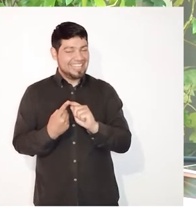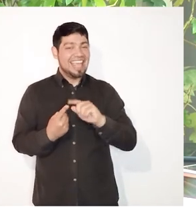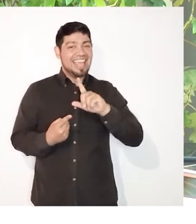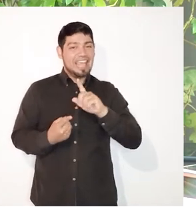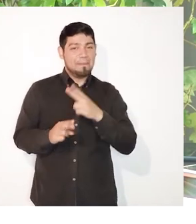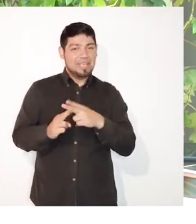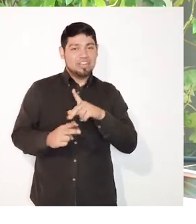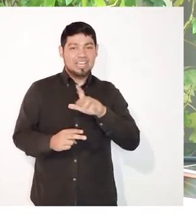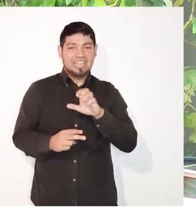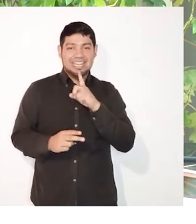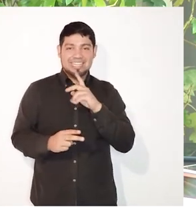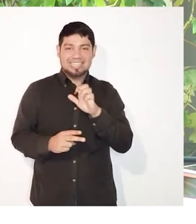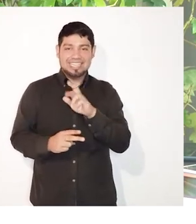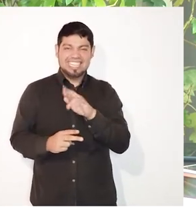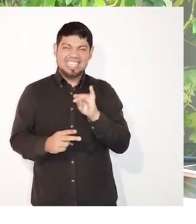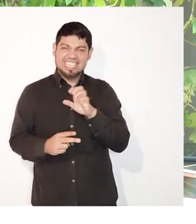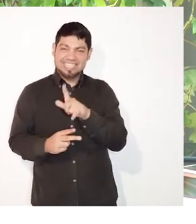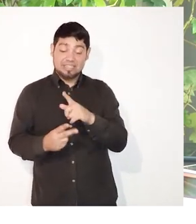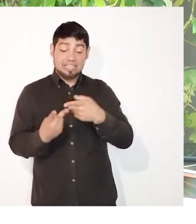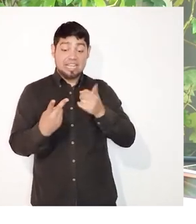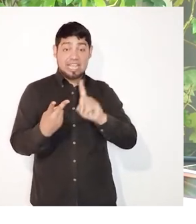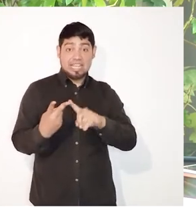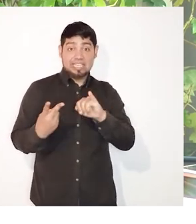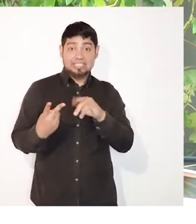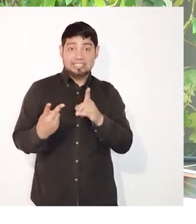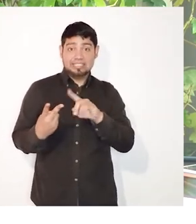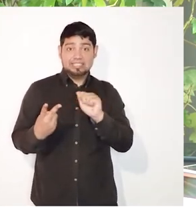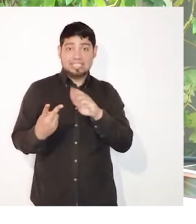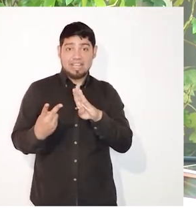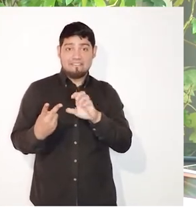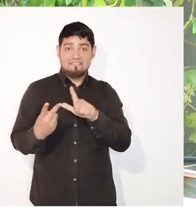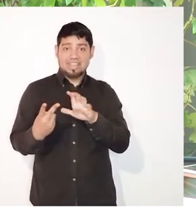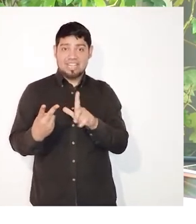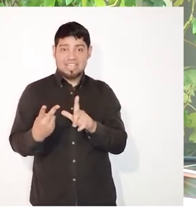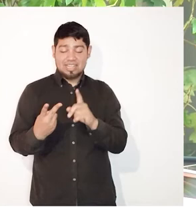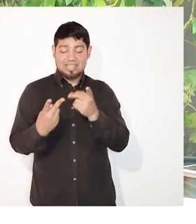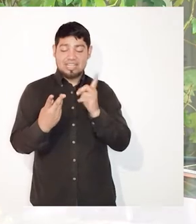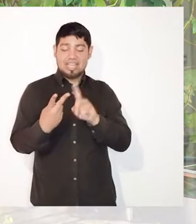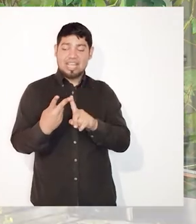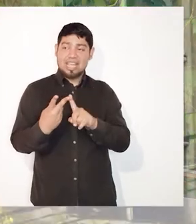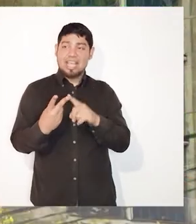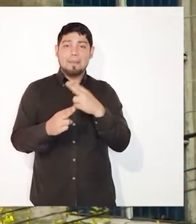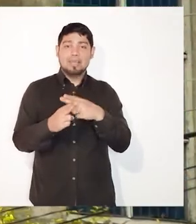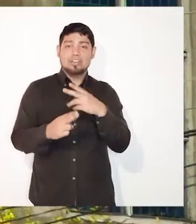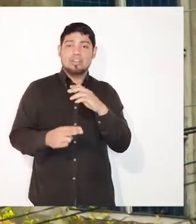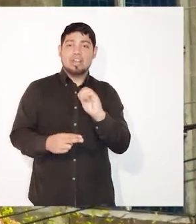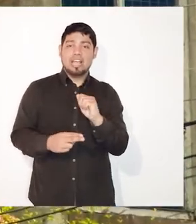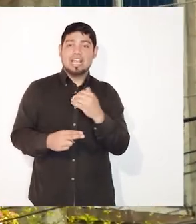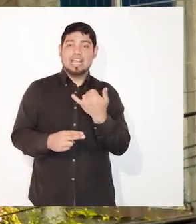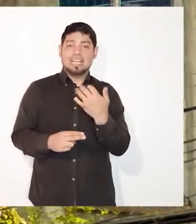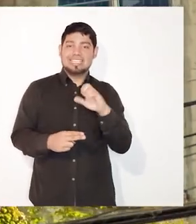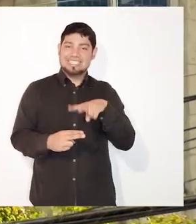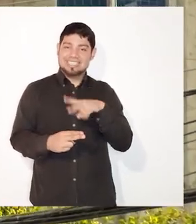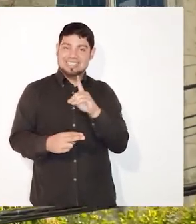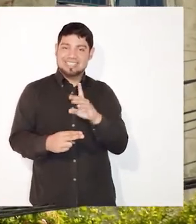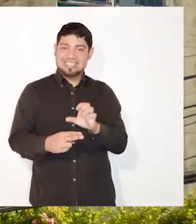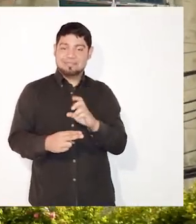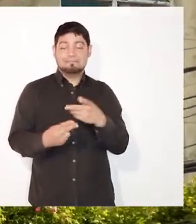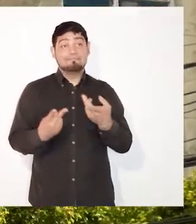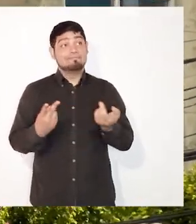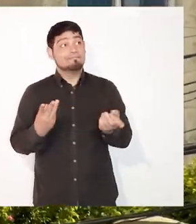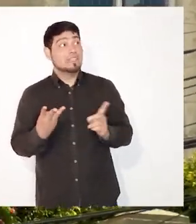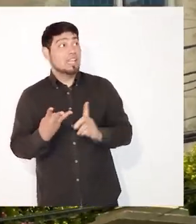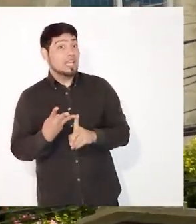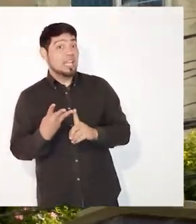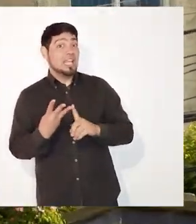Rivera Letelier, pero él escribe del norte. Me gusta Isabel Allende, y que son temáticas absolutamente diferentes.